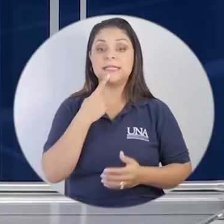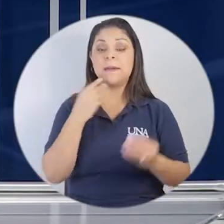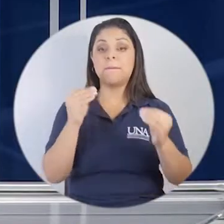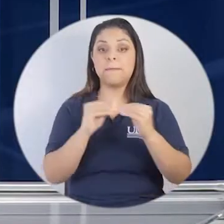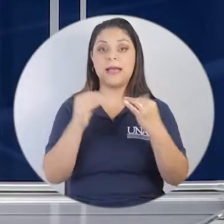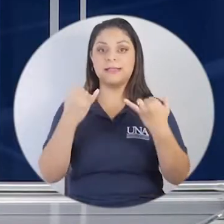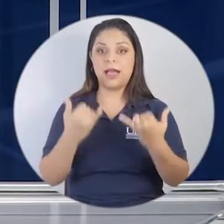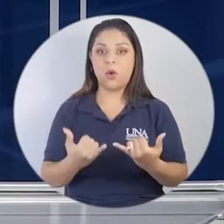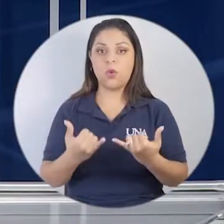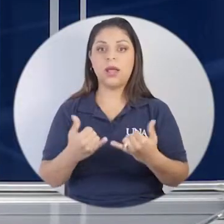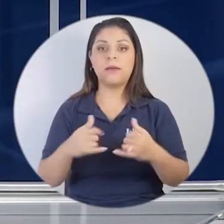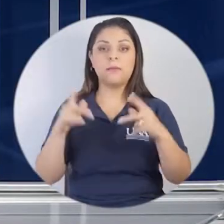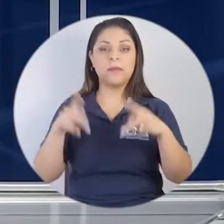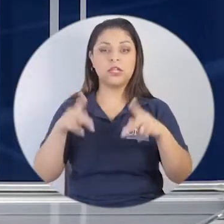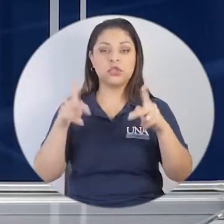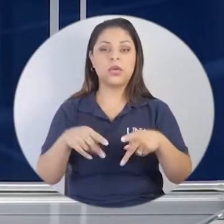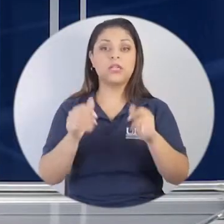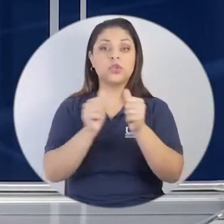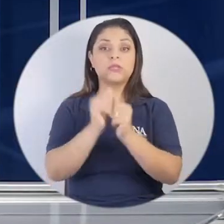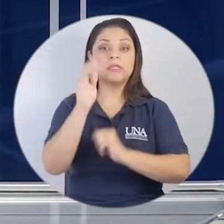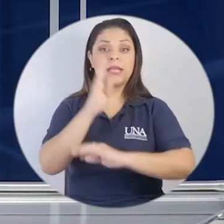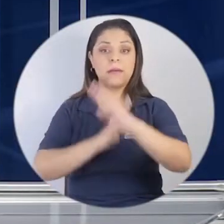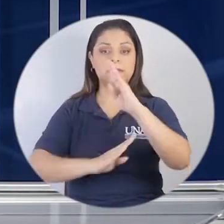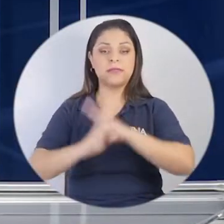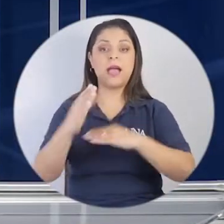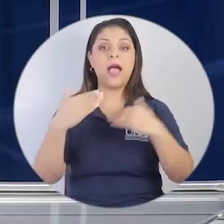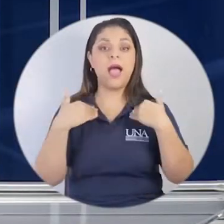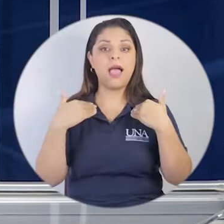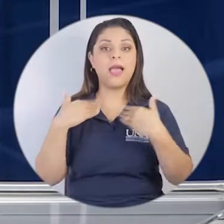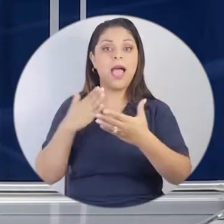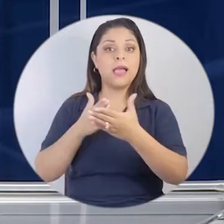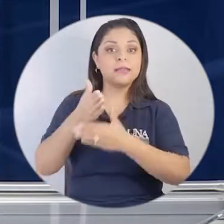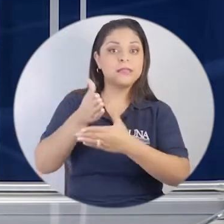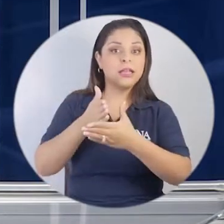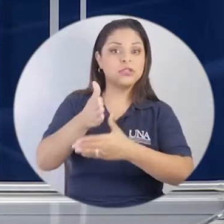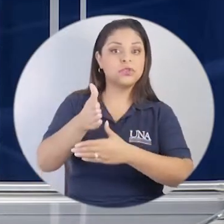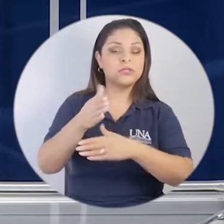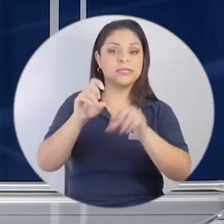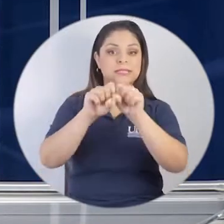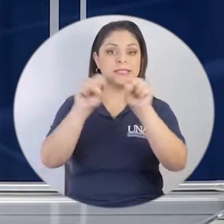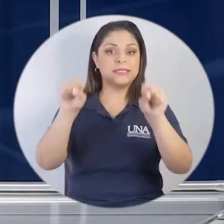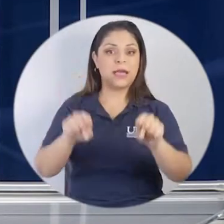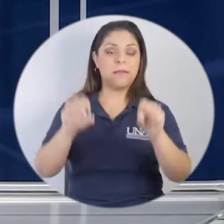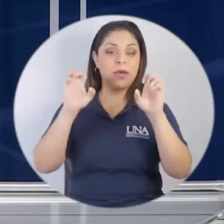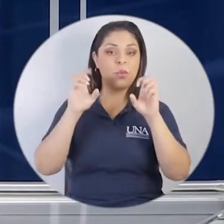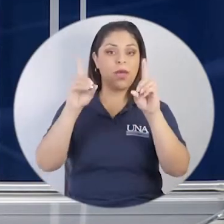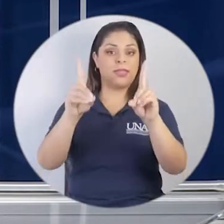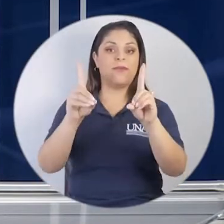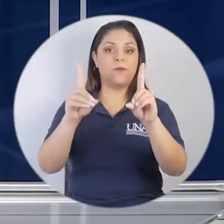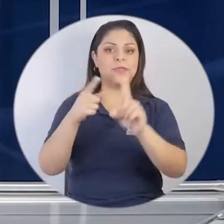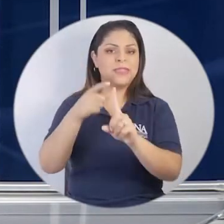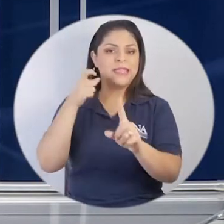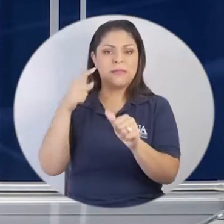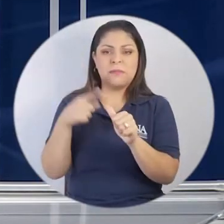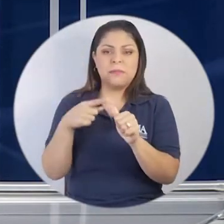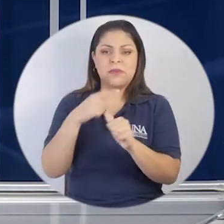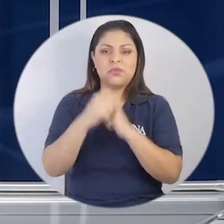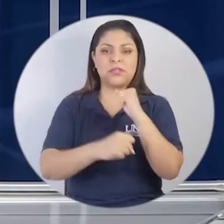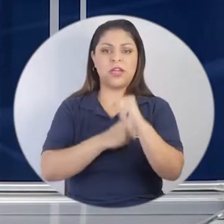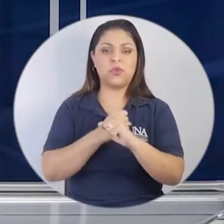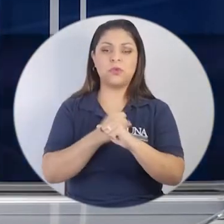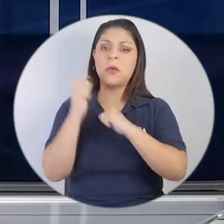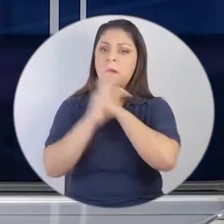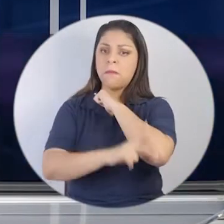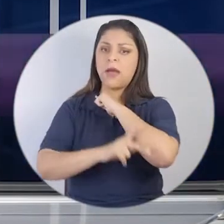ahora que las personas con discapacidad tienen acceso al sistema educativo casi que desde los primeros años, ¿verdad? Uh-huh. El país